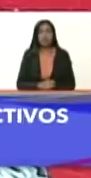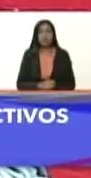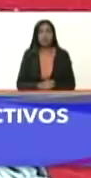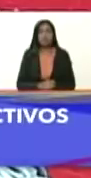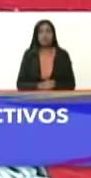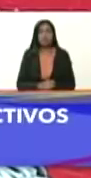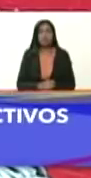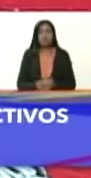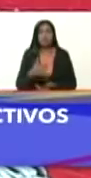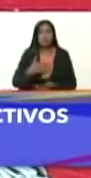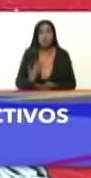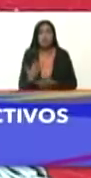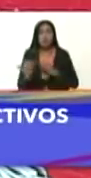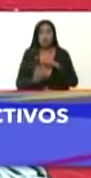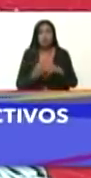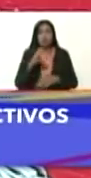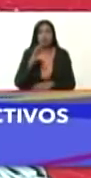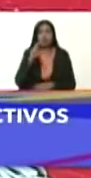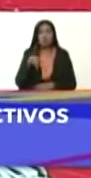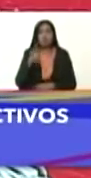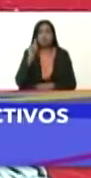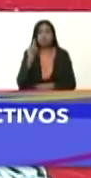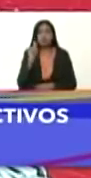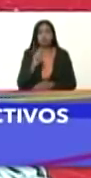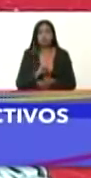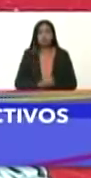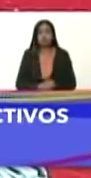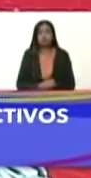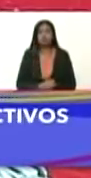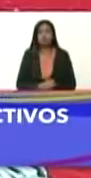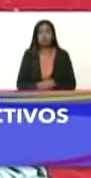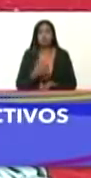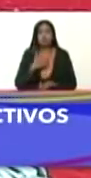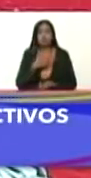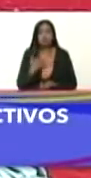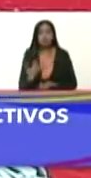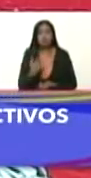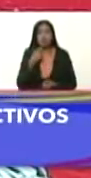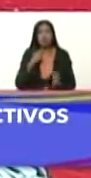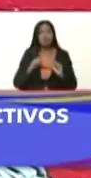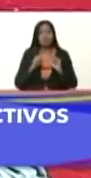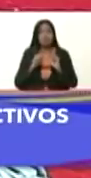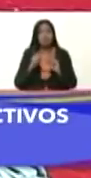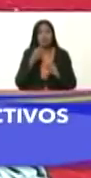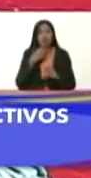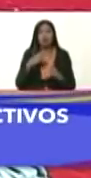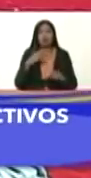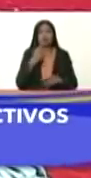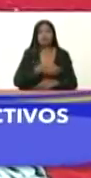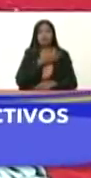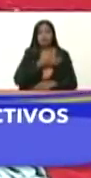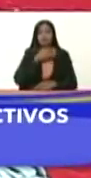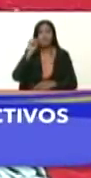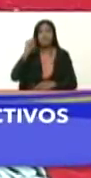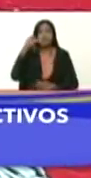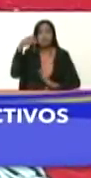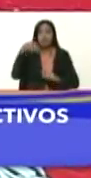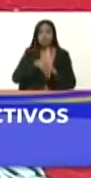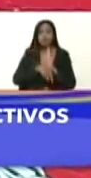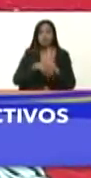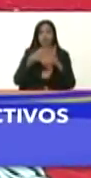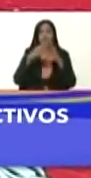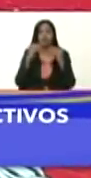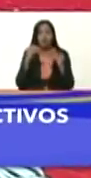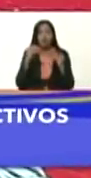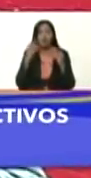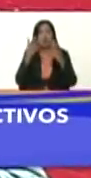que se constituyan los CPT. Yo quiero avanzar en el socialismo a fondo en todas las